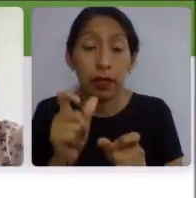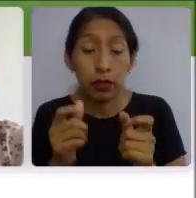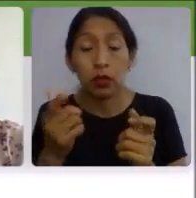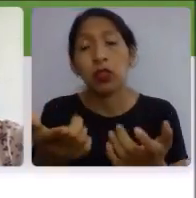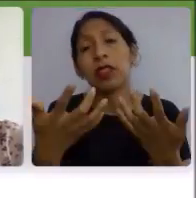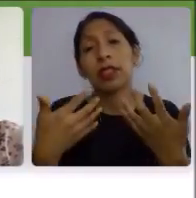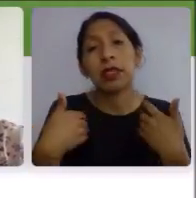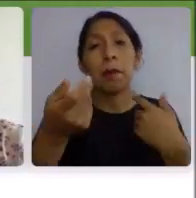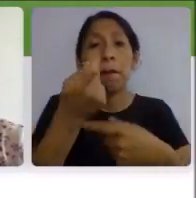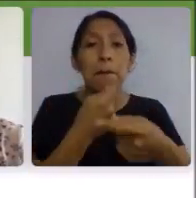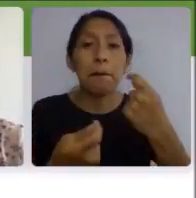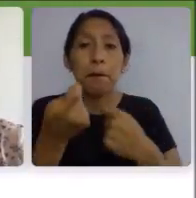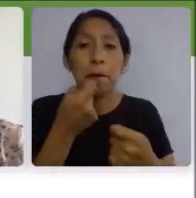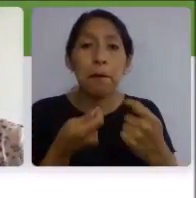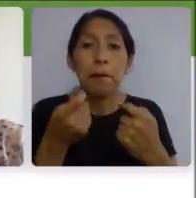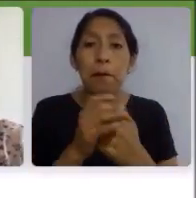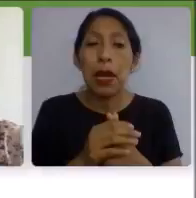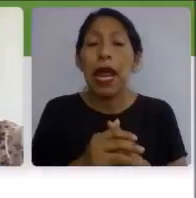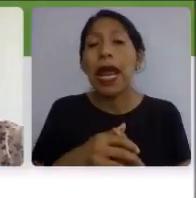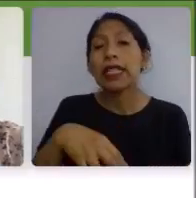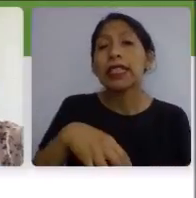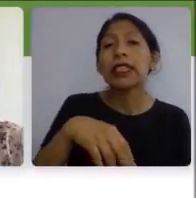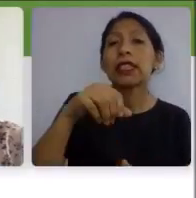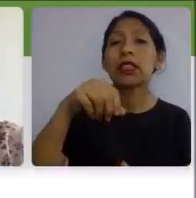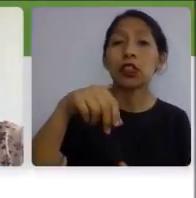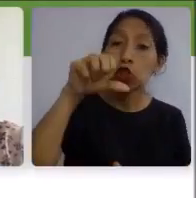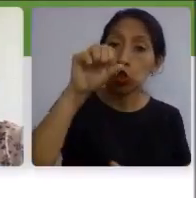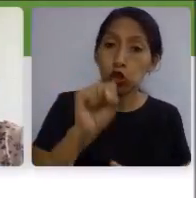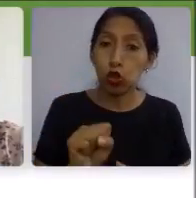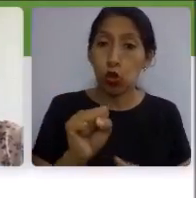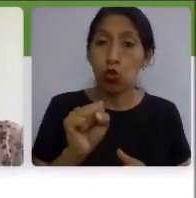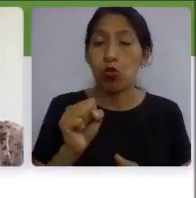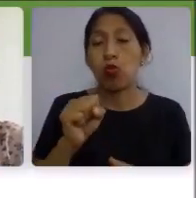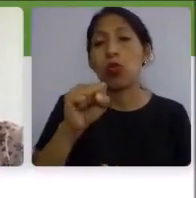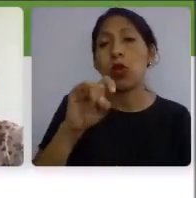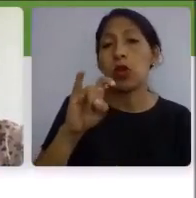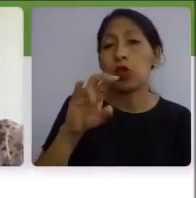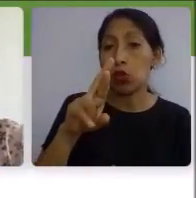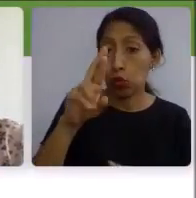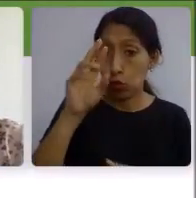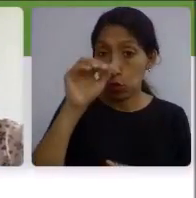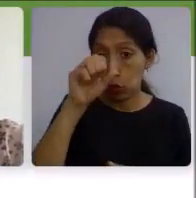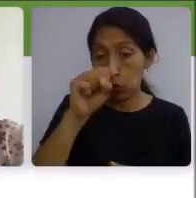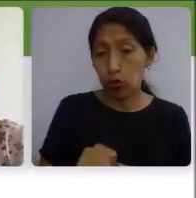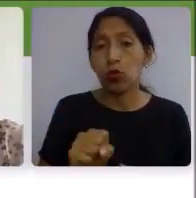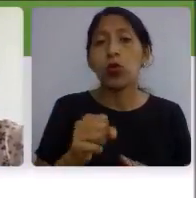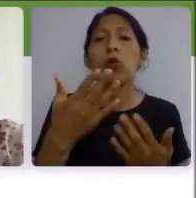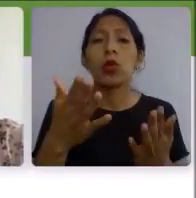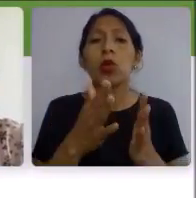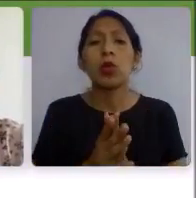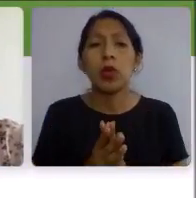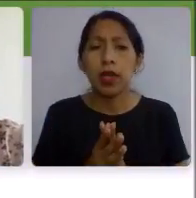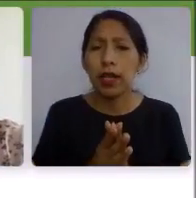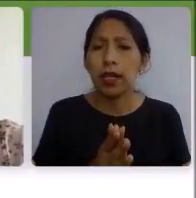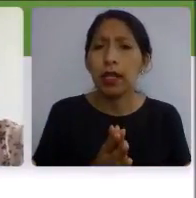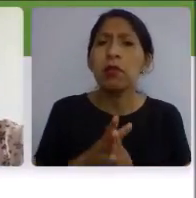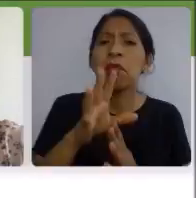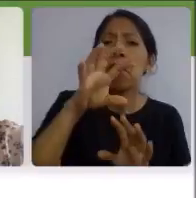operadores vende es la parte del sur, la parte con destinos convencionales.